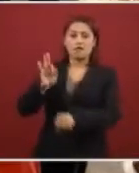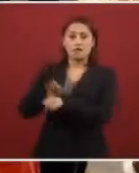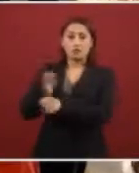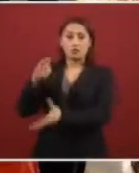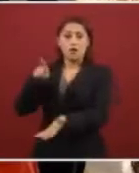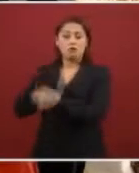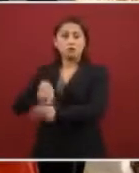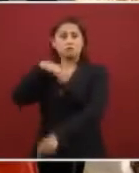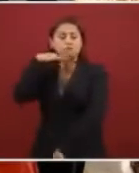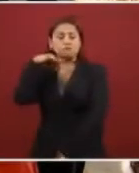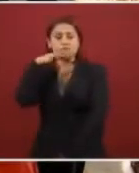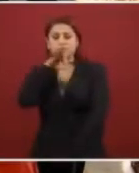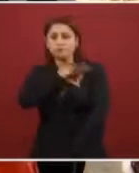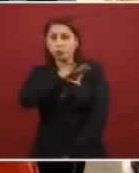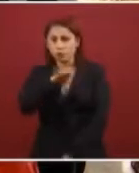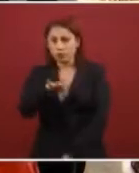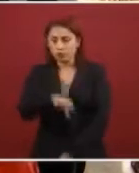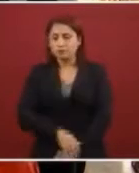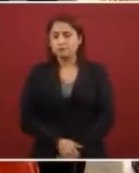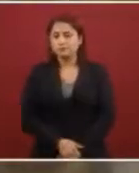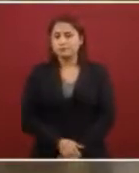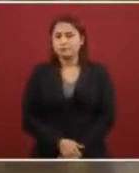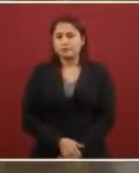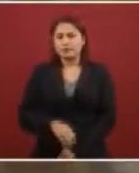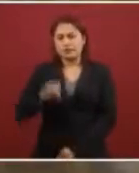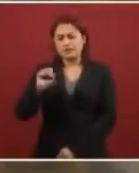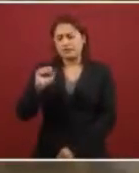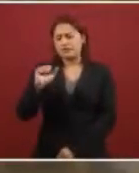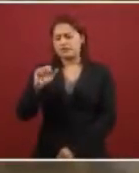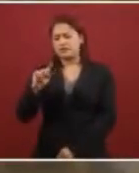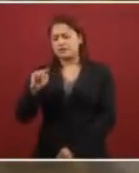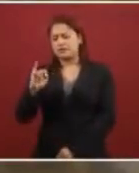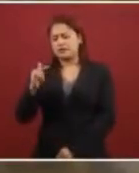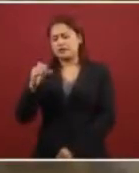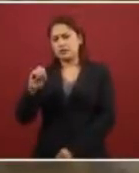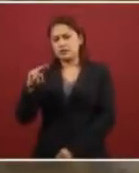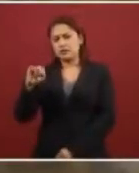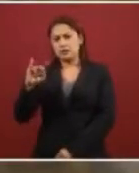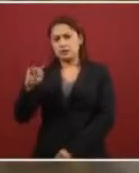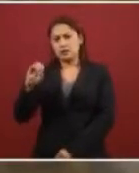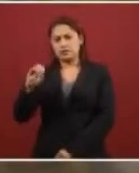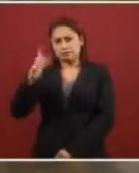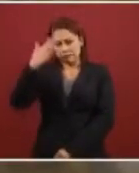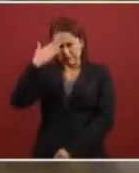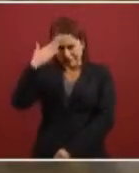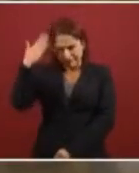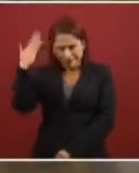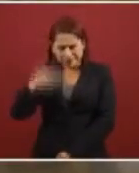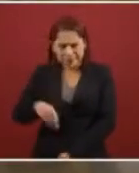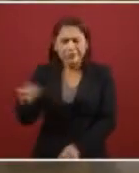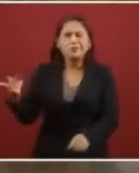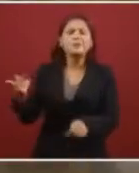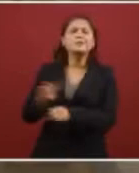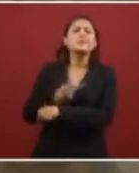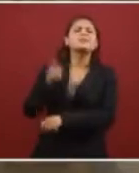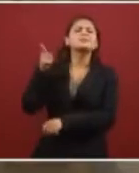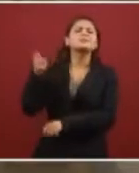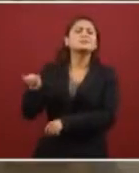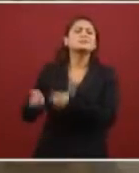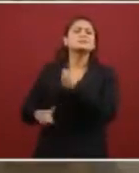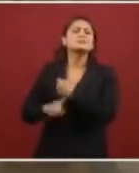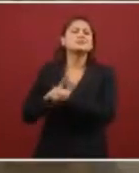¿Santiago Nieto tendrá conocimiento de esta situación? Y si llegará la mano